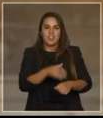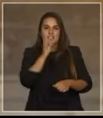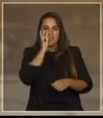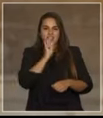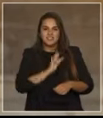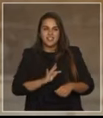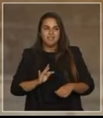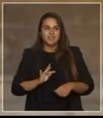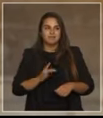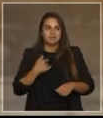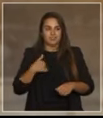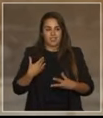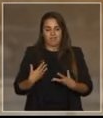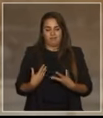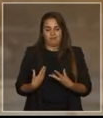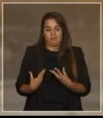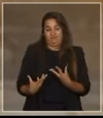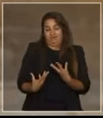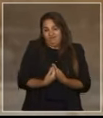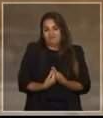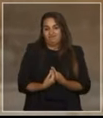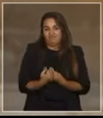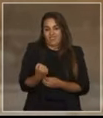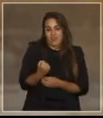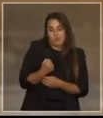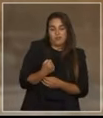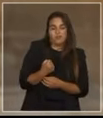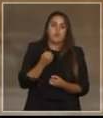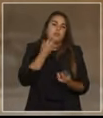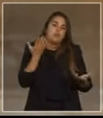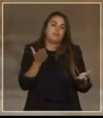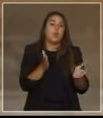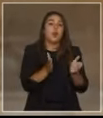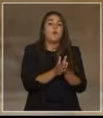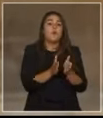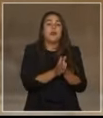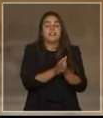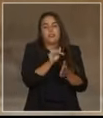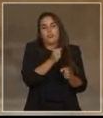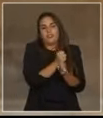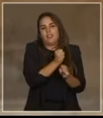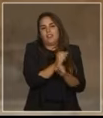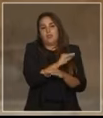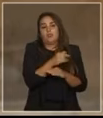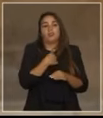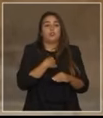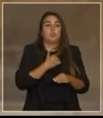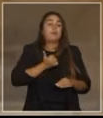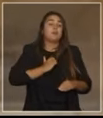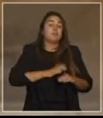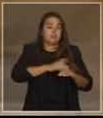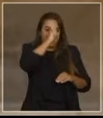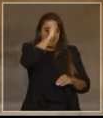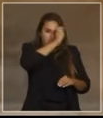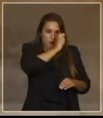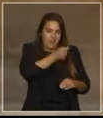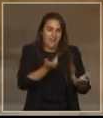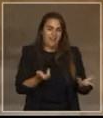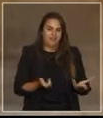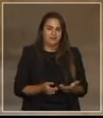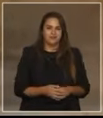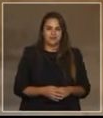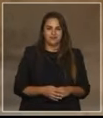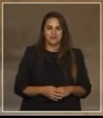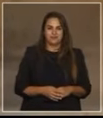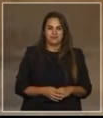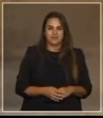que está aquí con nosotros, salvo los compañeros de guardia a los que aprovecho para saludar,